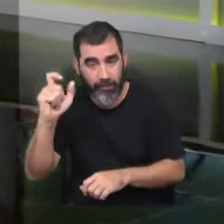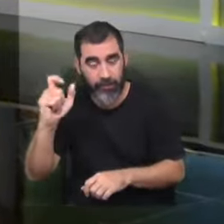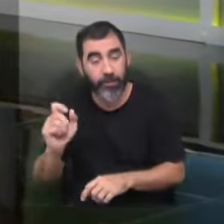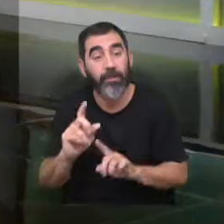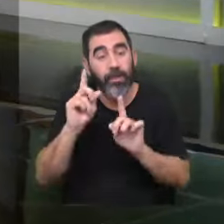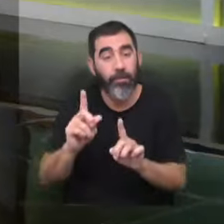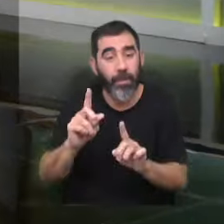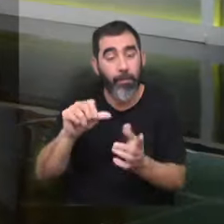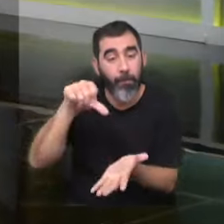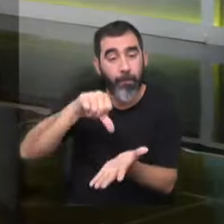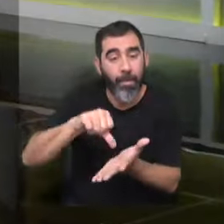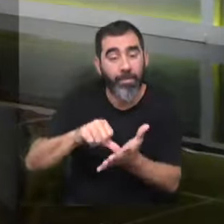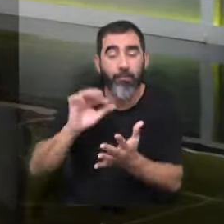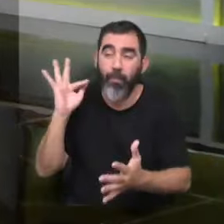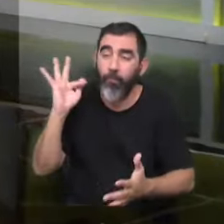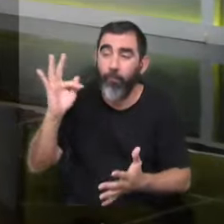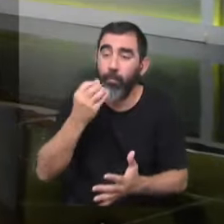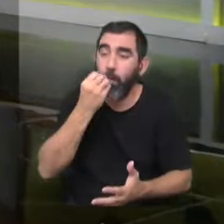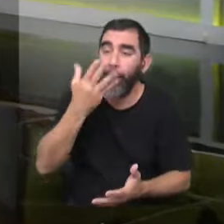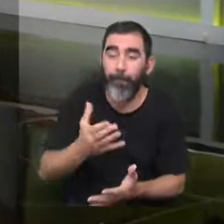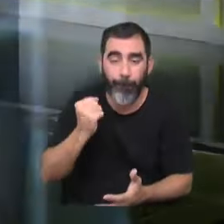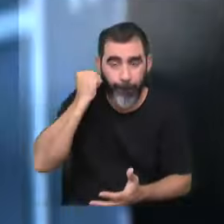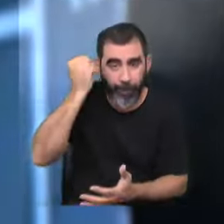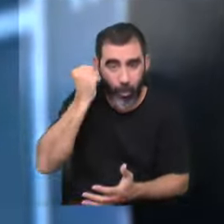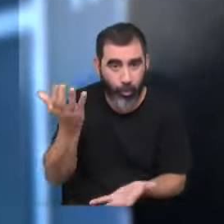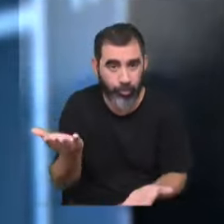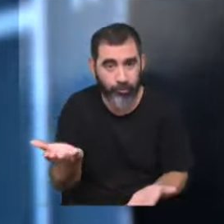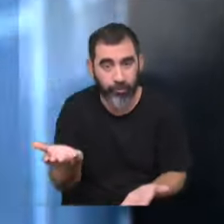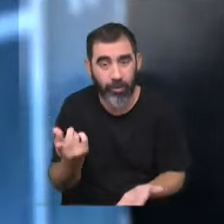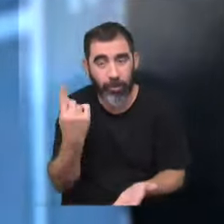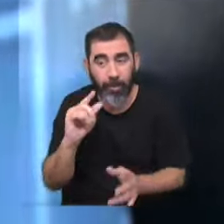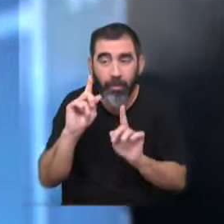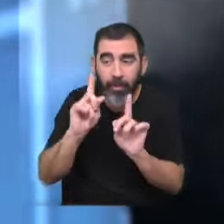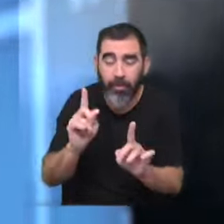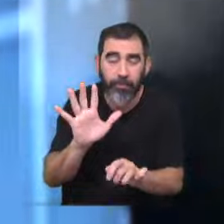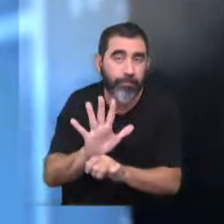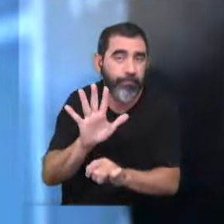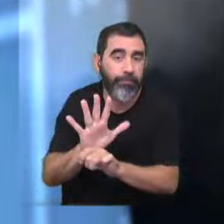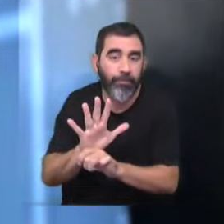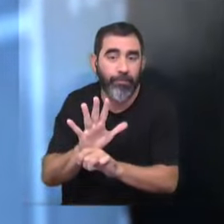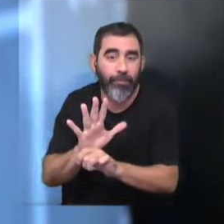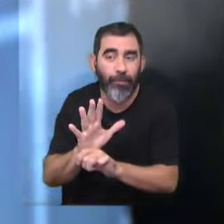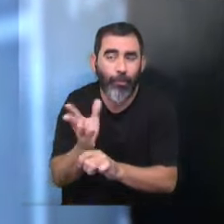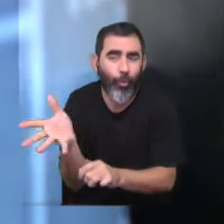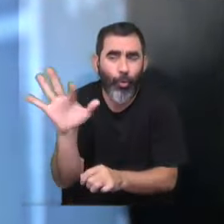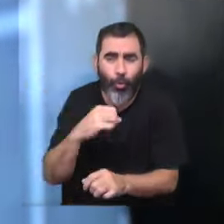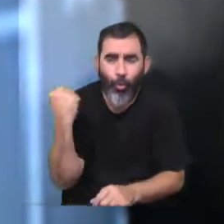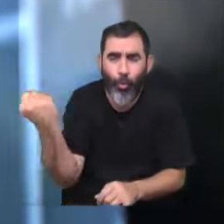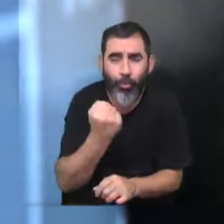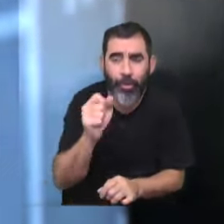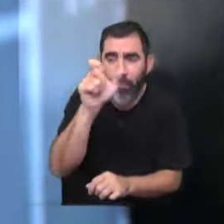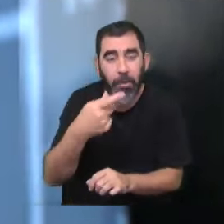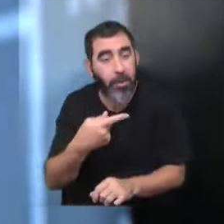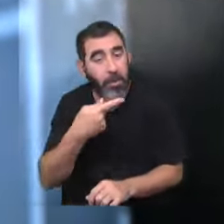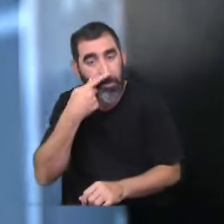y las naciones aspiren a un futuro mejor a partir del conocimiento. Y uno entiende que eso debería ser medio cotidiano, ¿no? Que a la gente le importe,